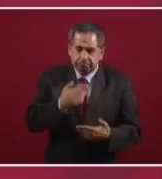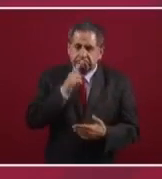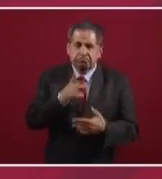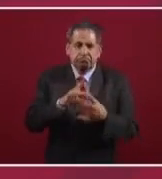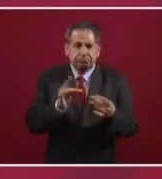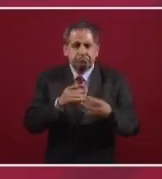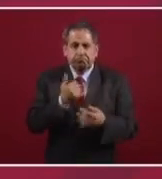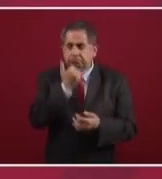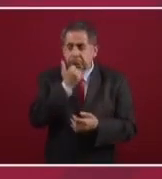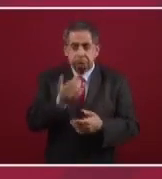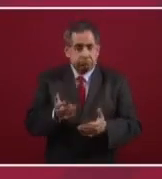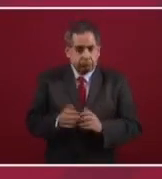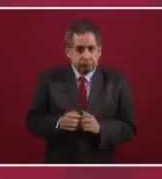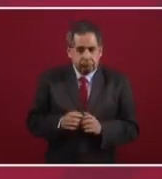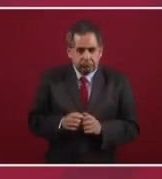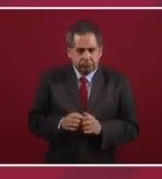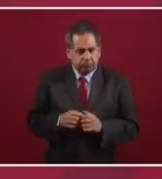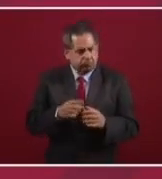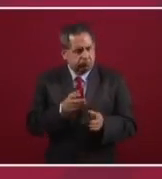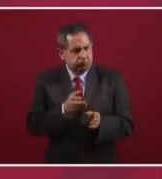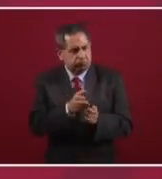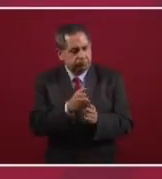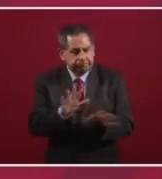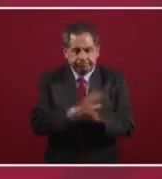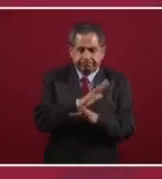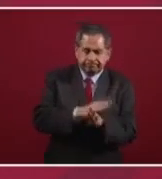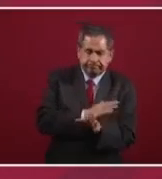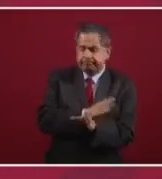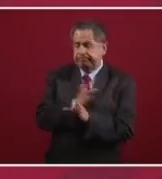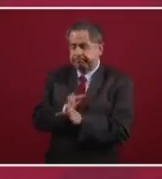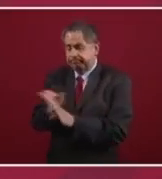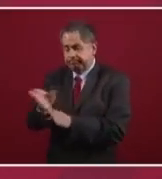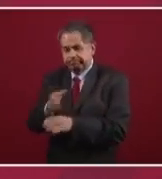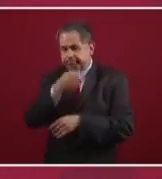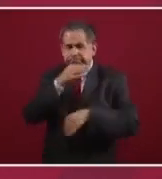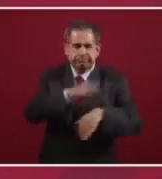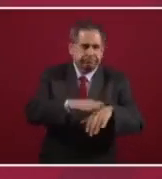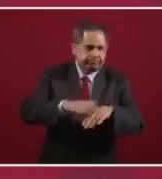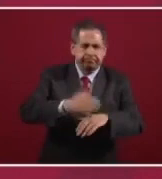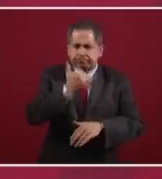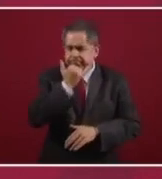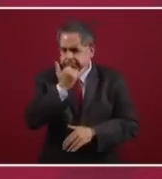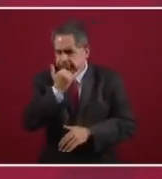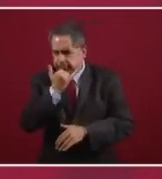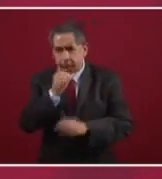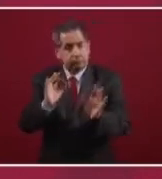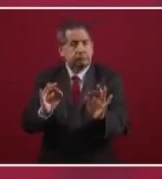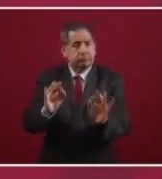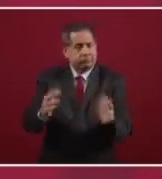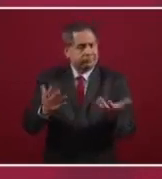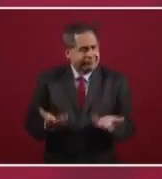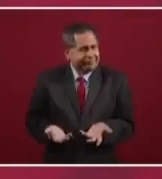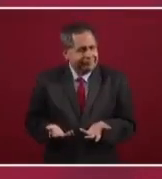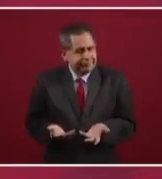una rectificación, pero al